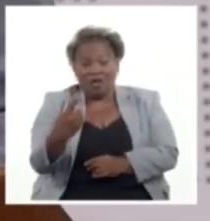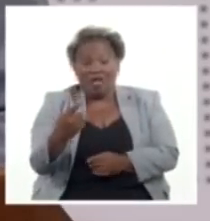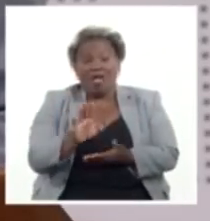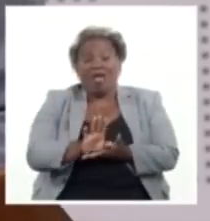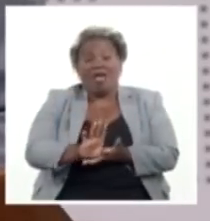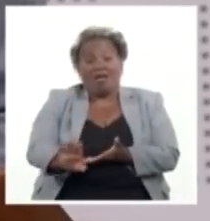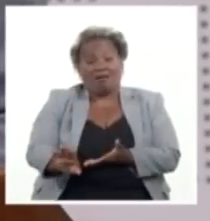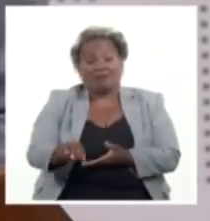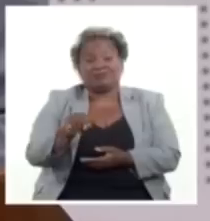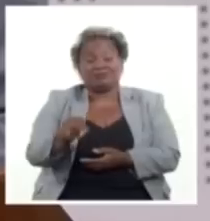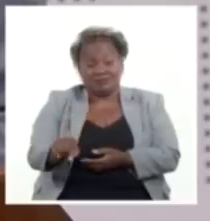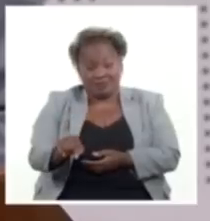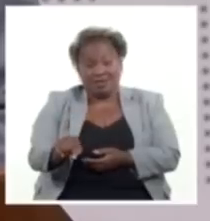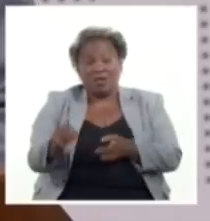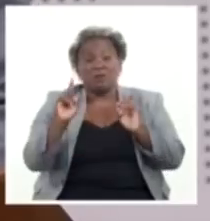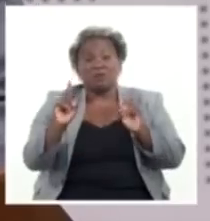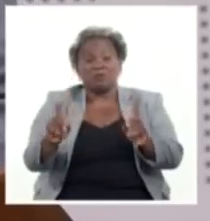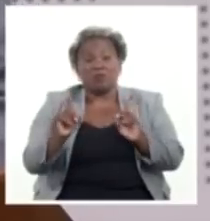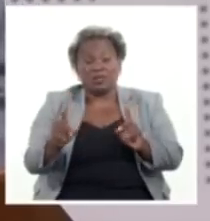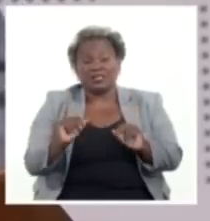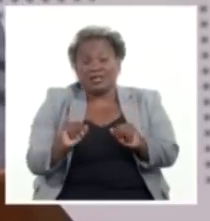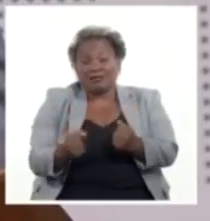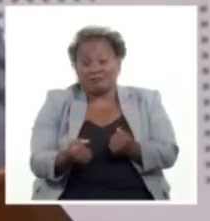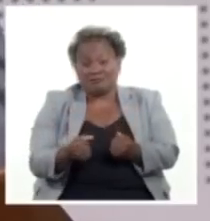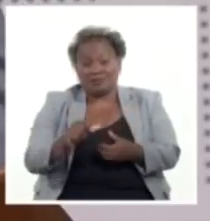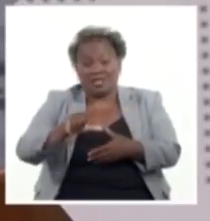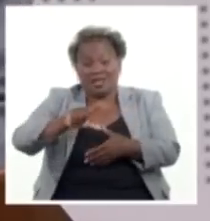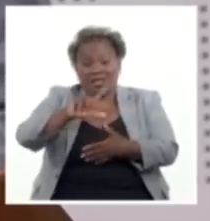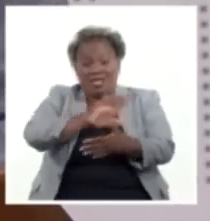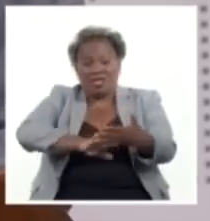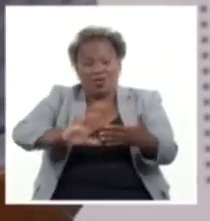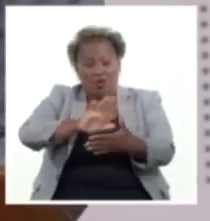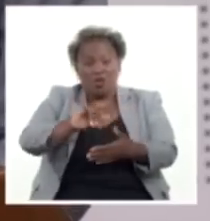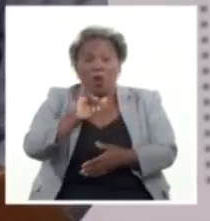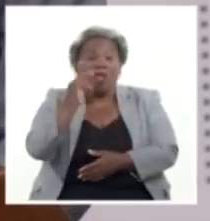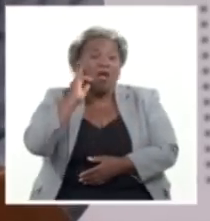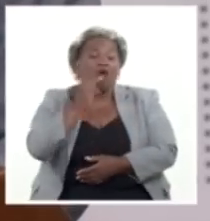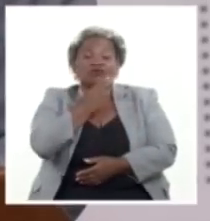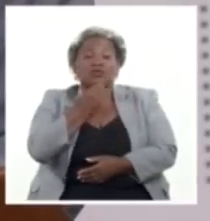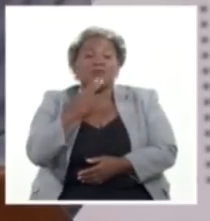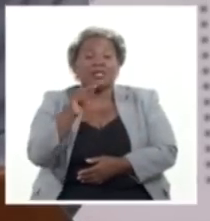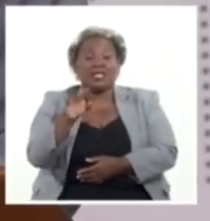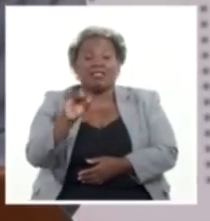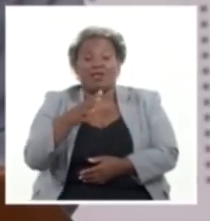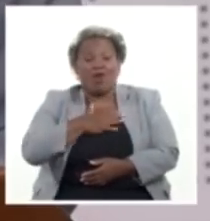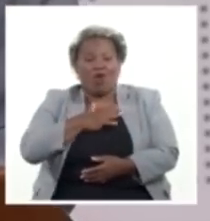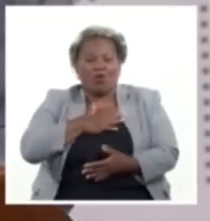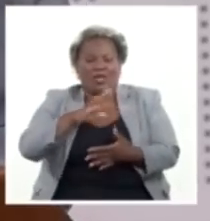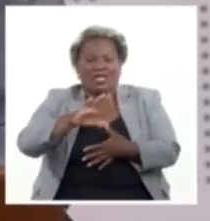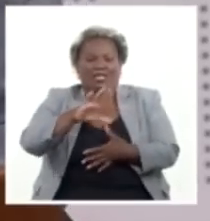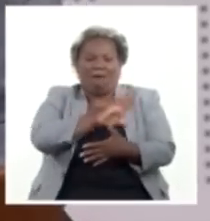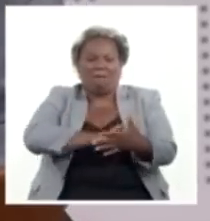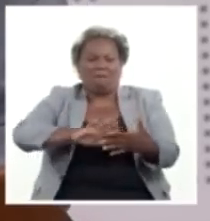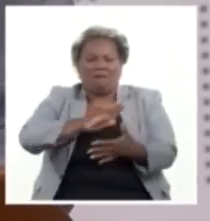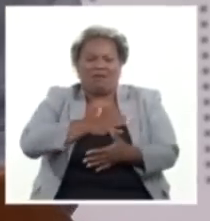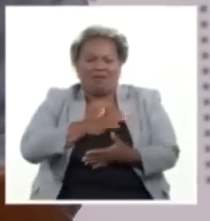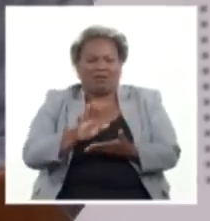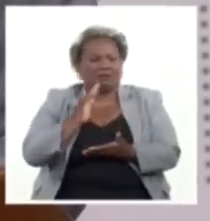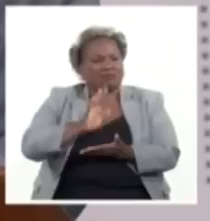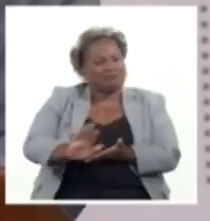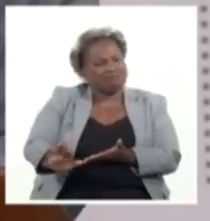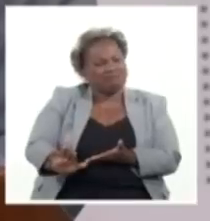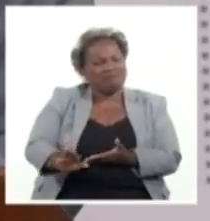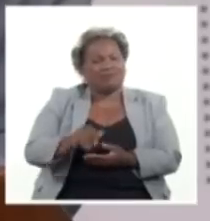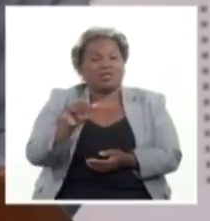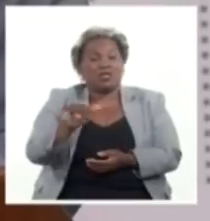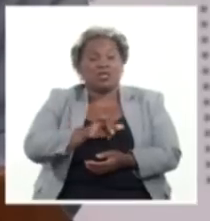la política imperialista de ese país en la región que José Martí llamó Nuestra América. Constituyó